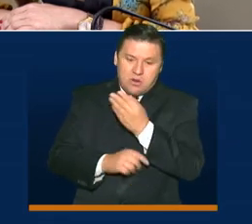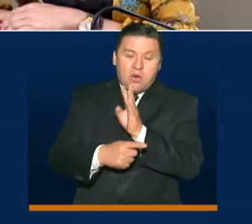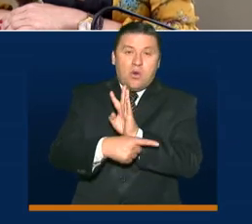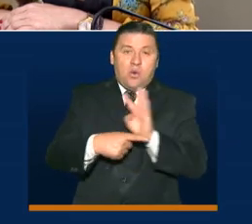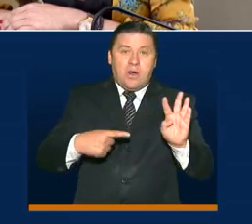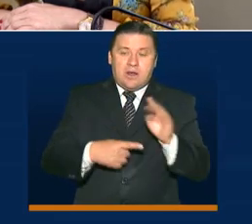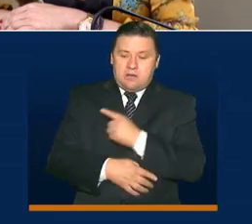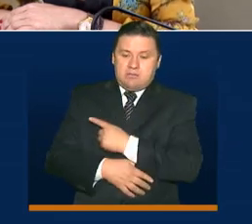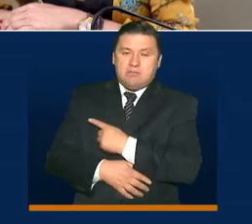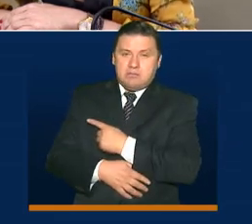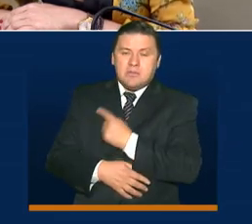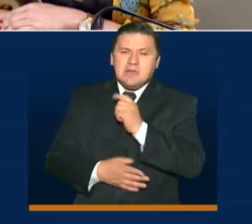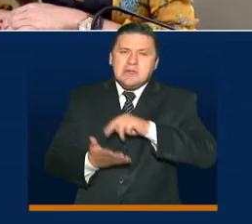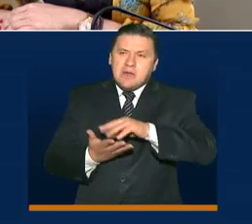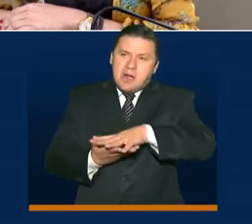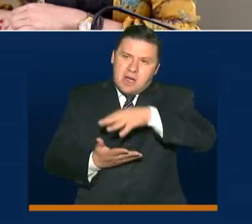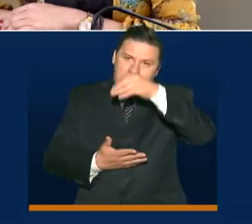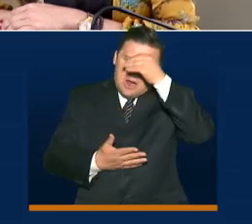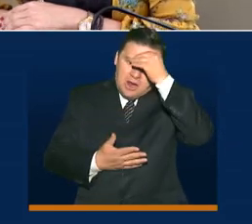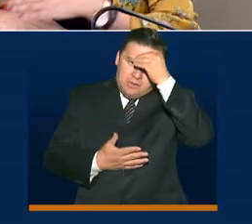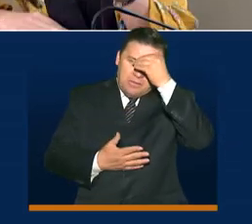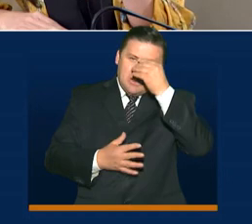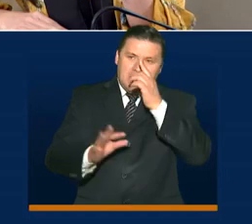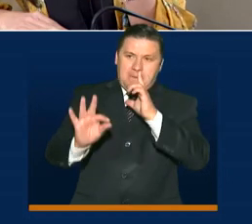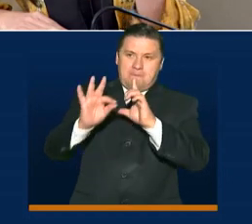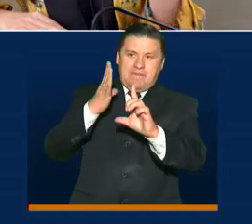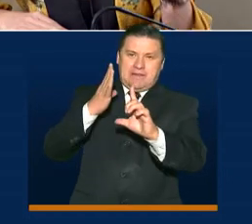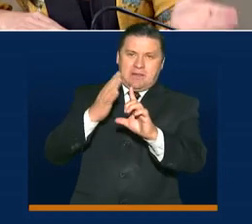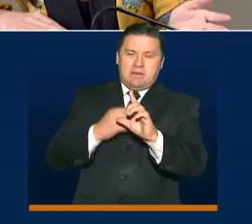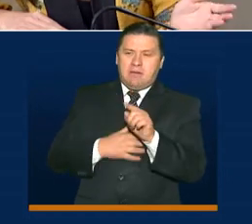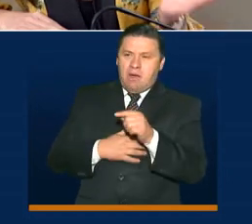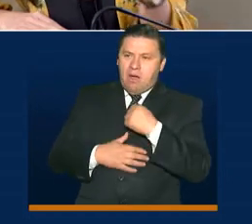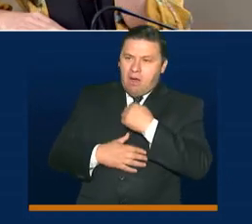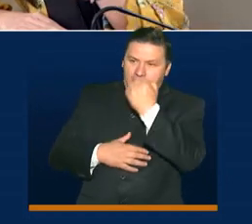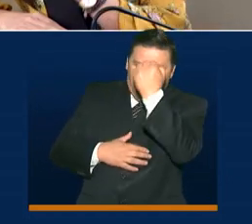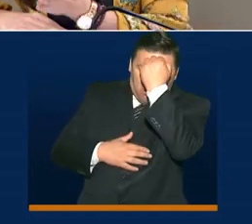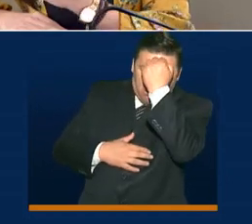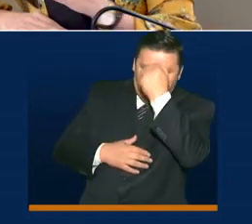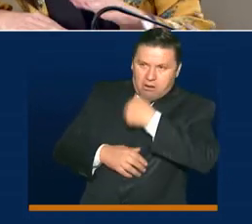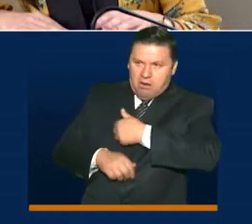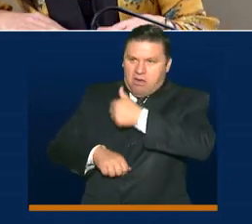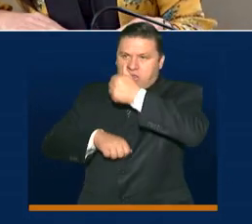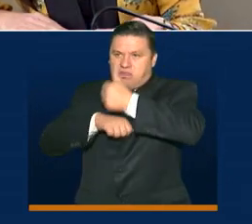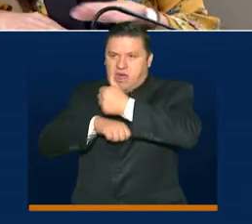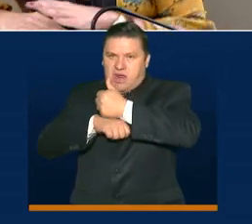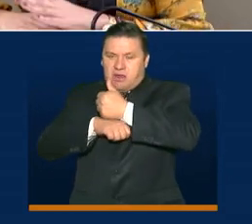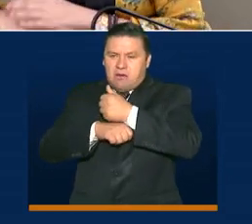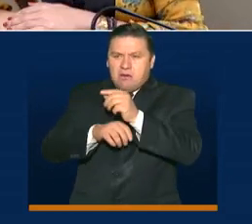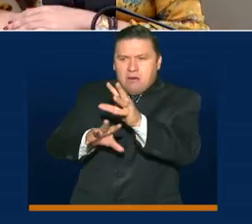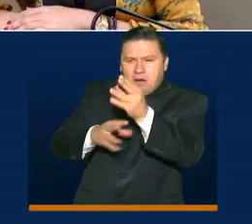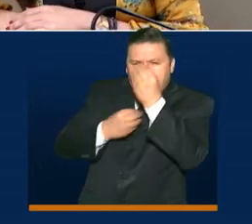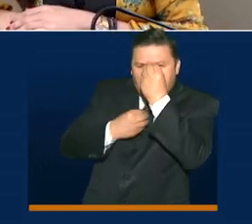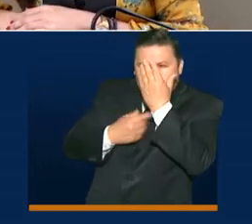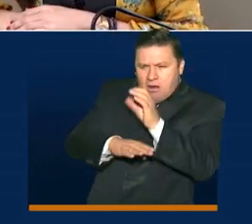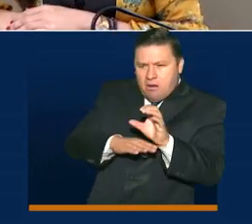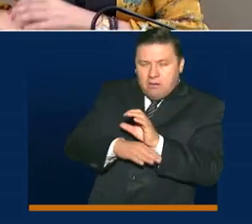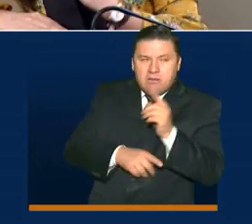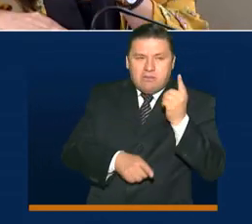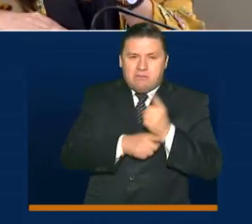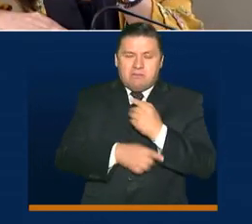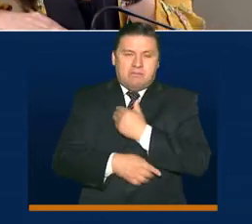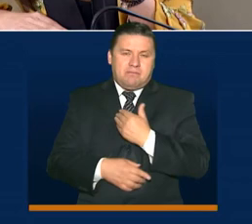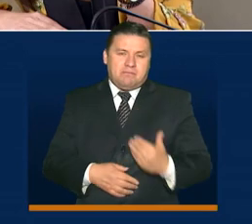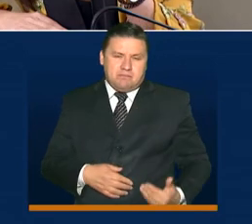colombiaaprende.edu.co. Hace parte de Aprender Digital, tienen opciones para docentes, para directivos y como mencionaba el presidente